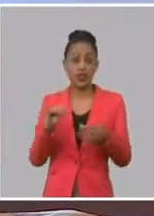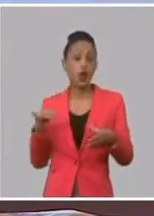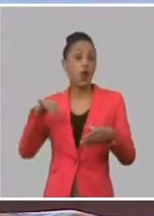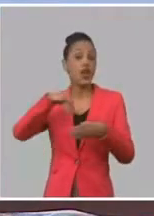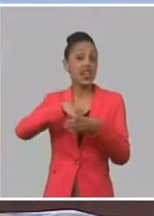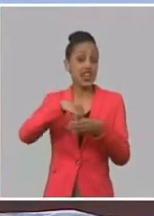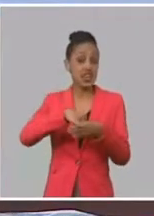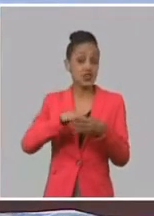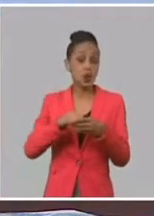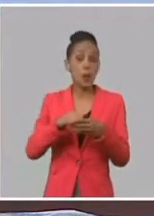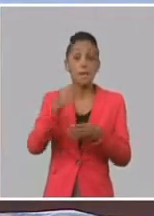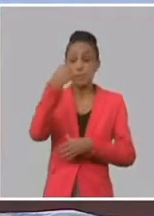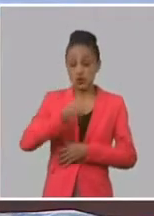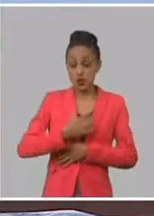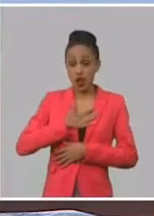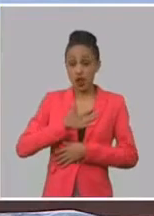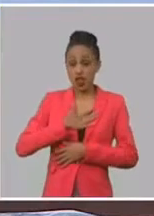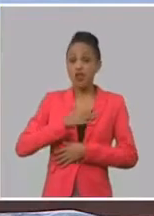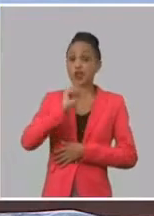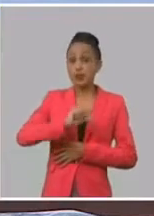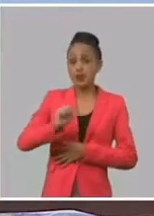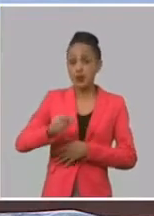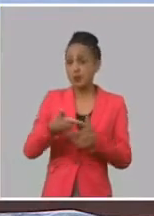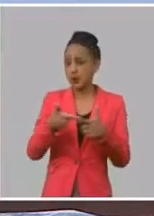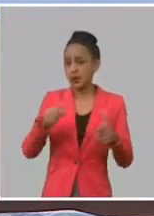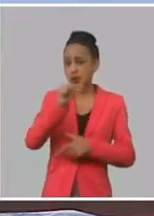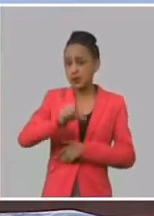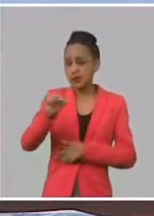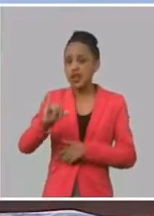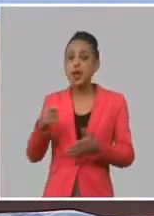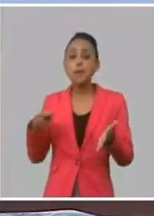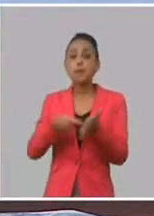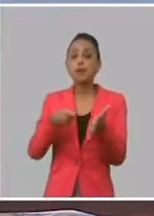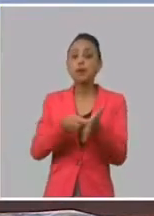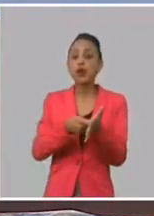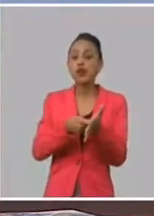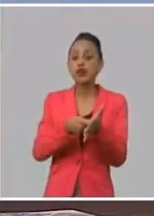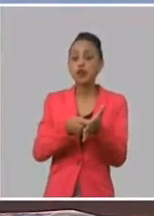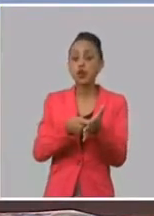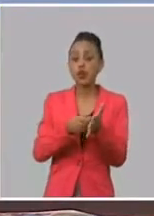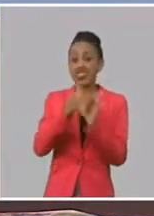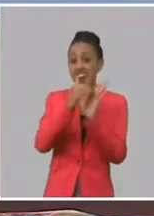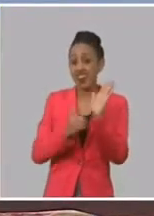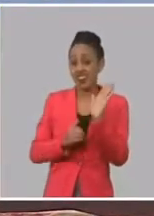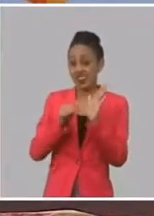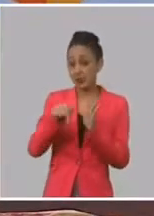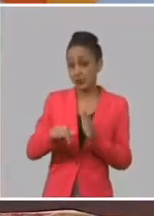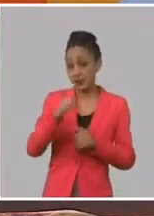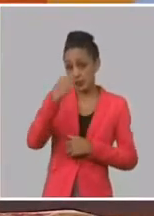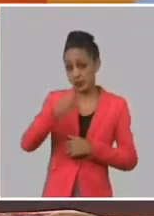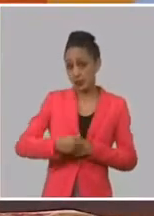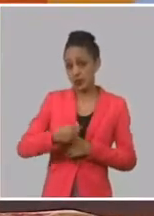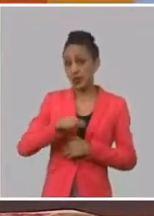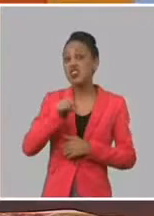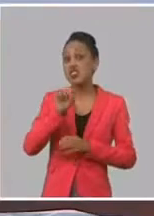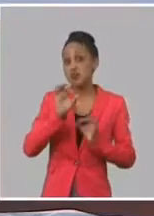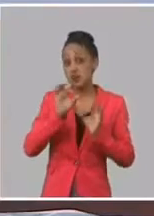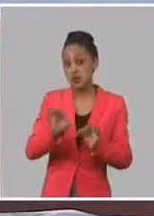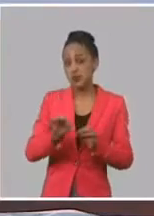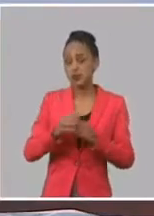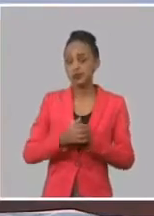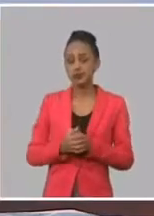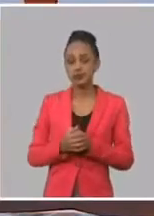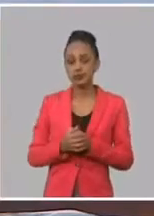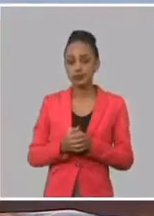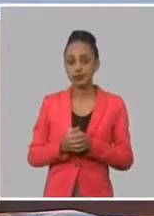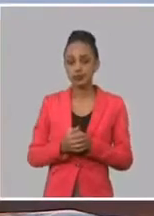recibió y que recibe la persona en muchos países salían de impuestos sobre la renta de las personas físicas y ese es el caso del impuesto sobre ingresos personales que ahora